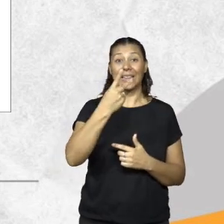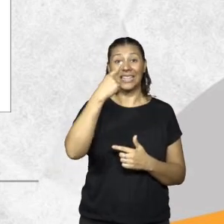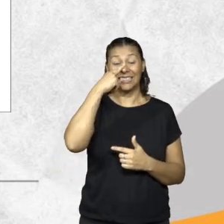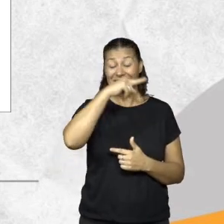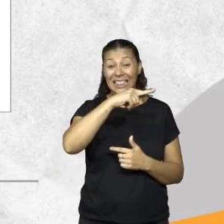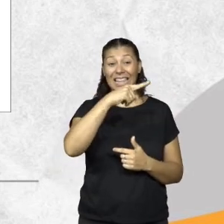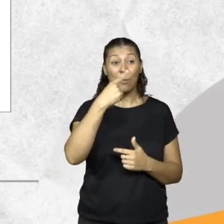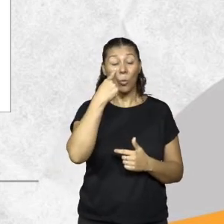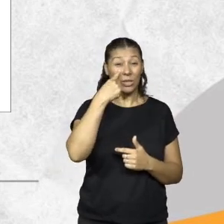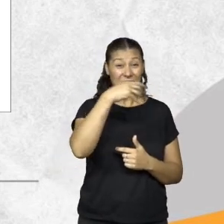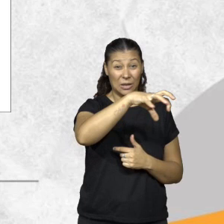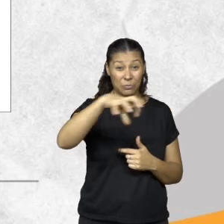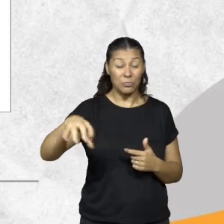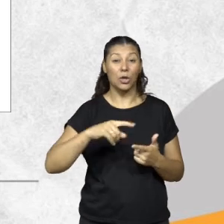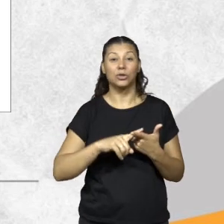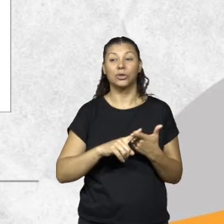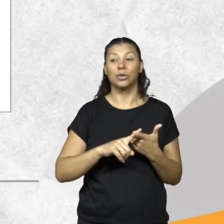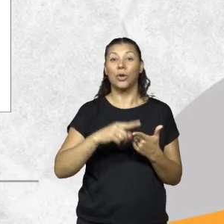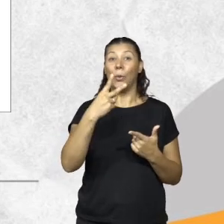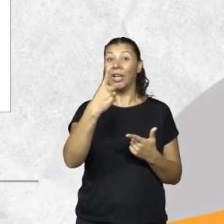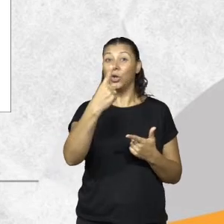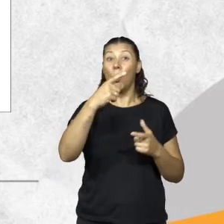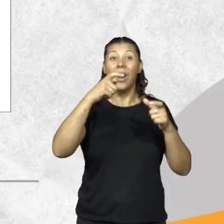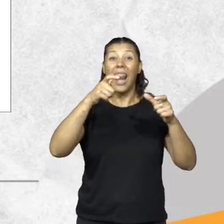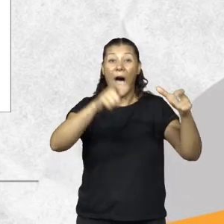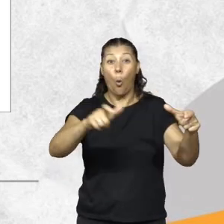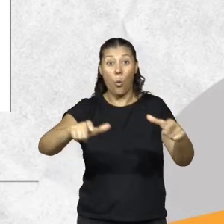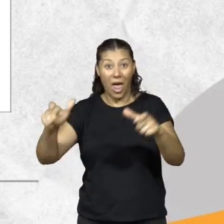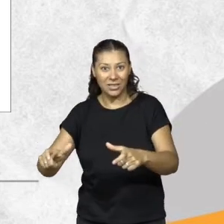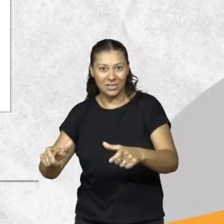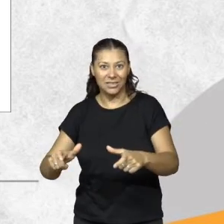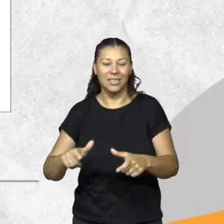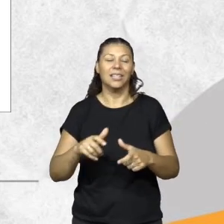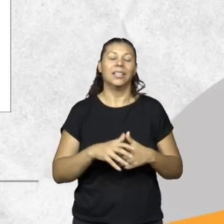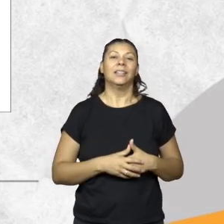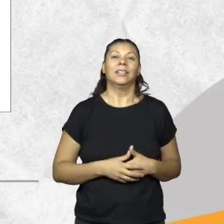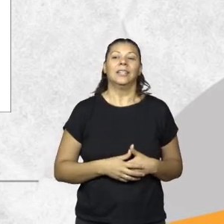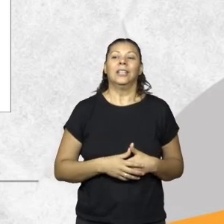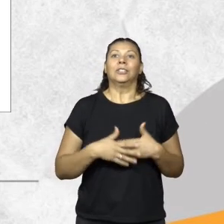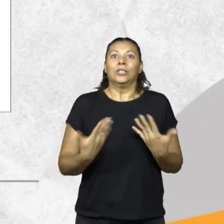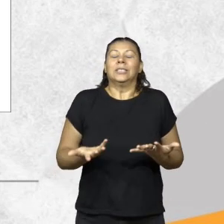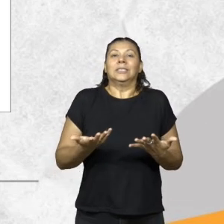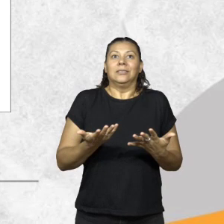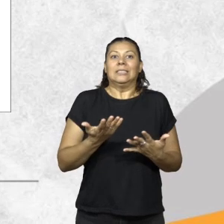de monitoreo, y generalmente nos están pidiendo más municipios ingresar al sistema.